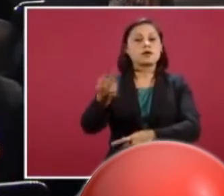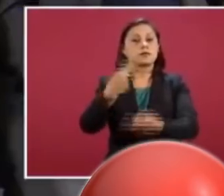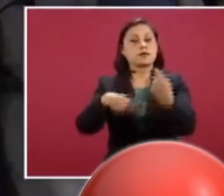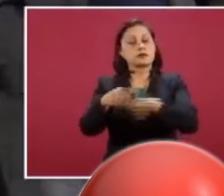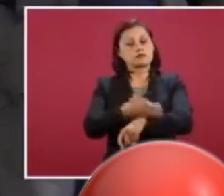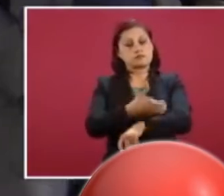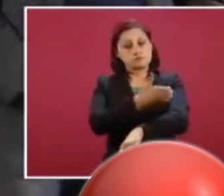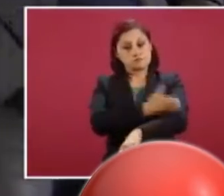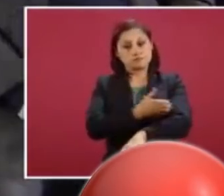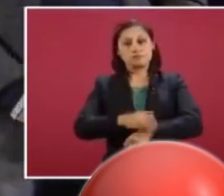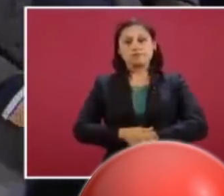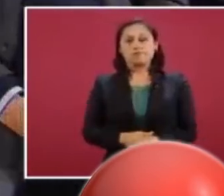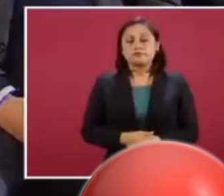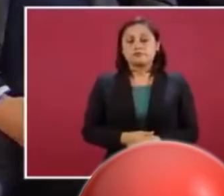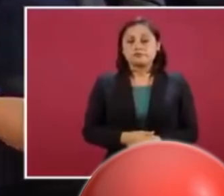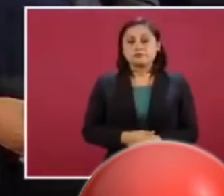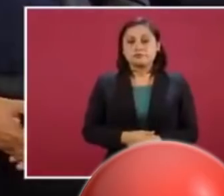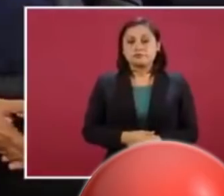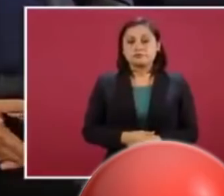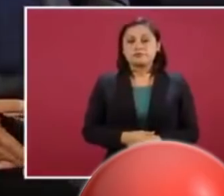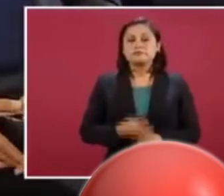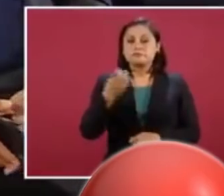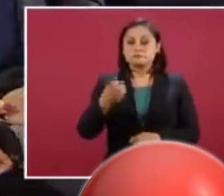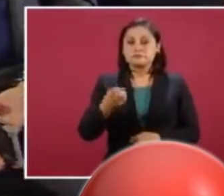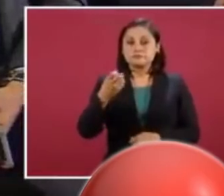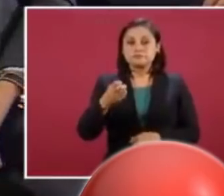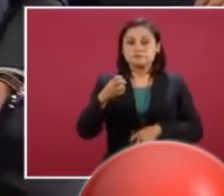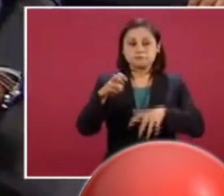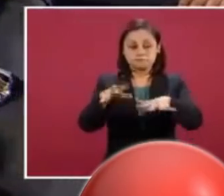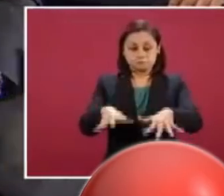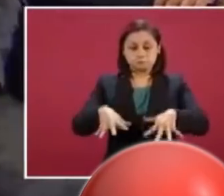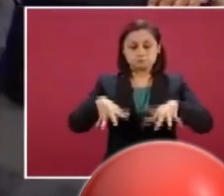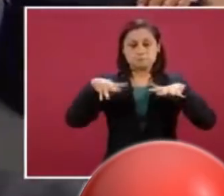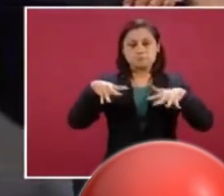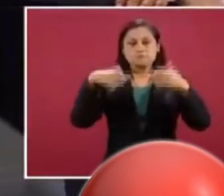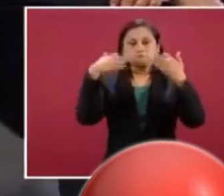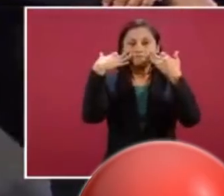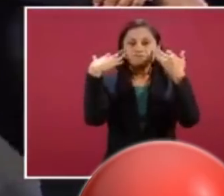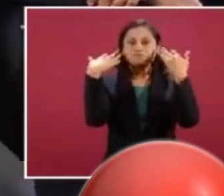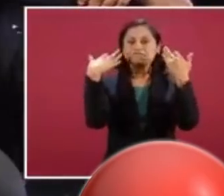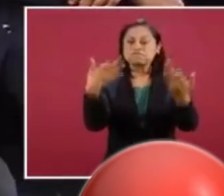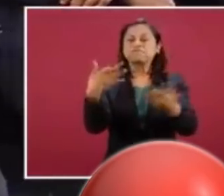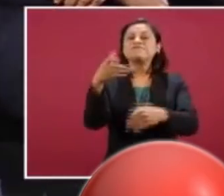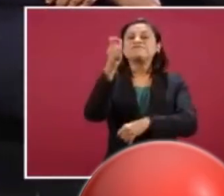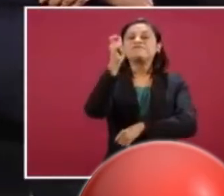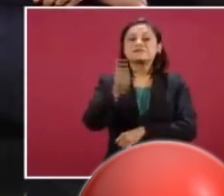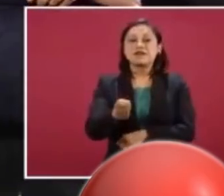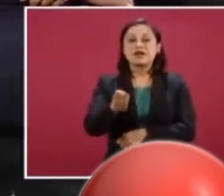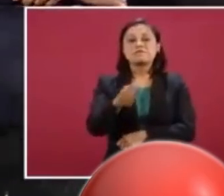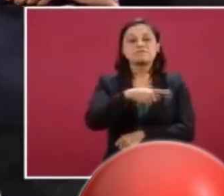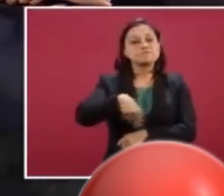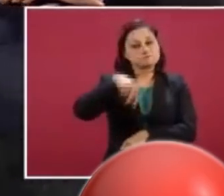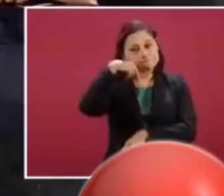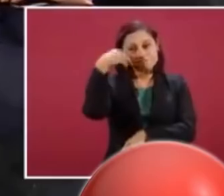hoy. Esta es una muestra de que hay voluntad,